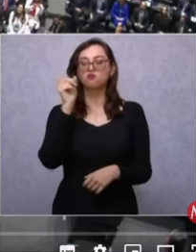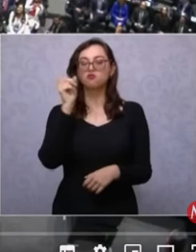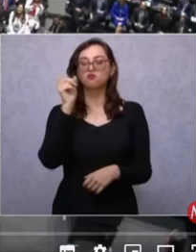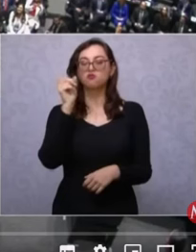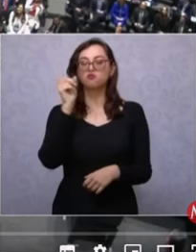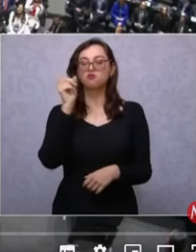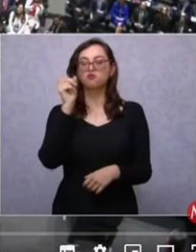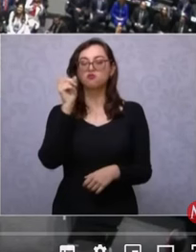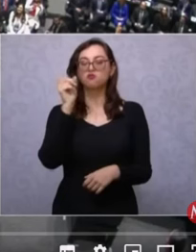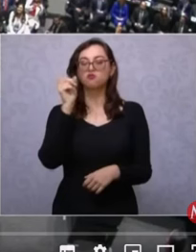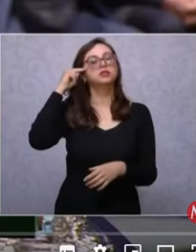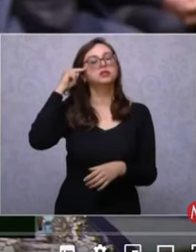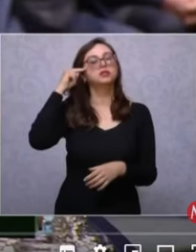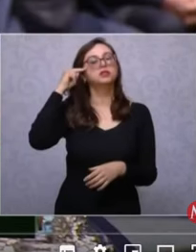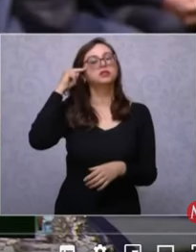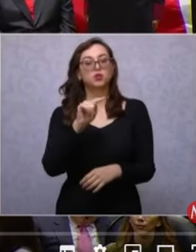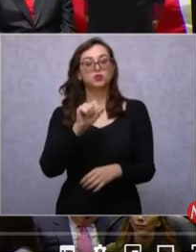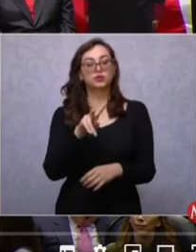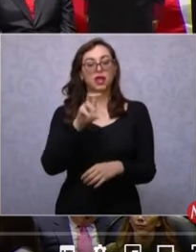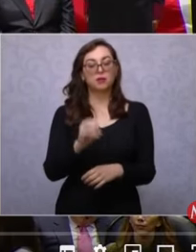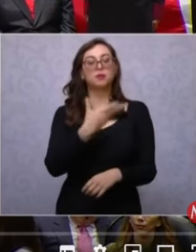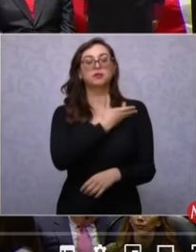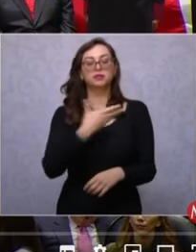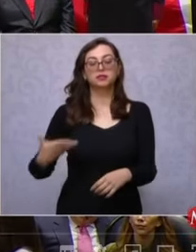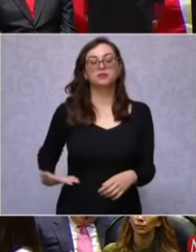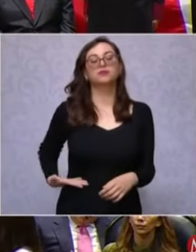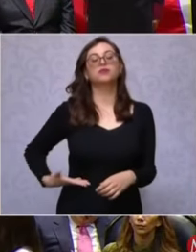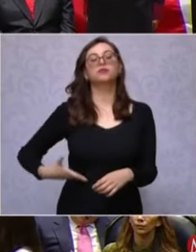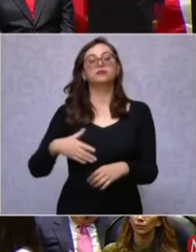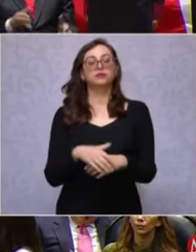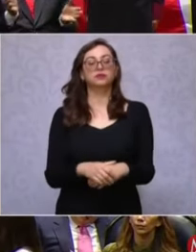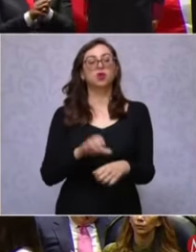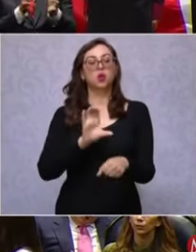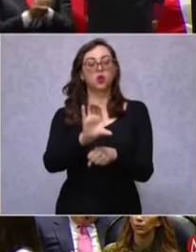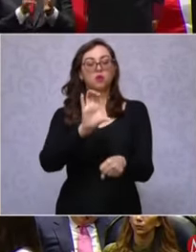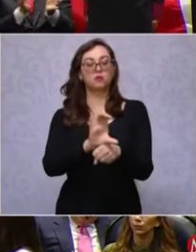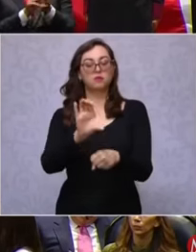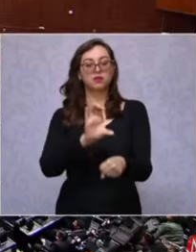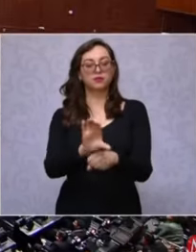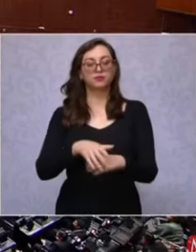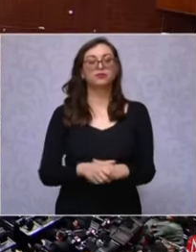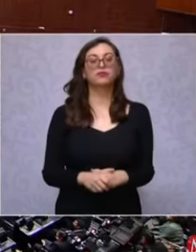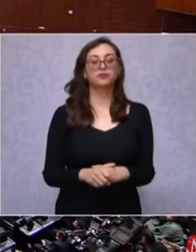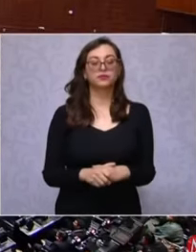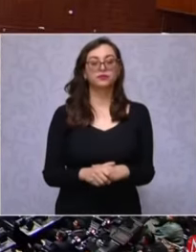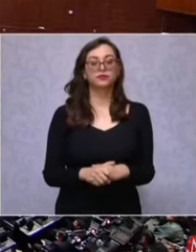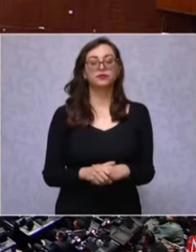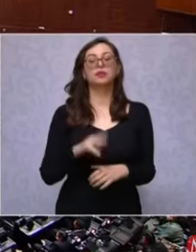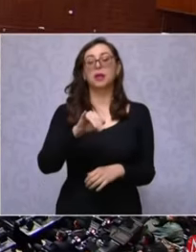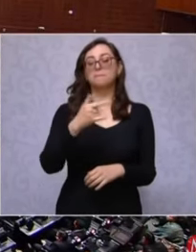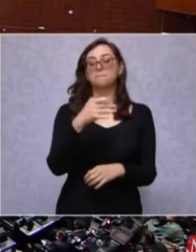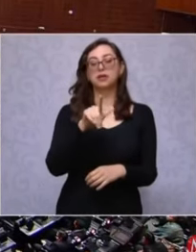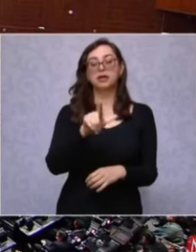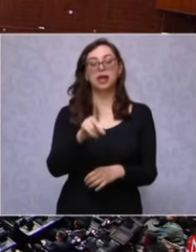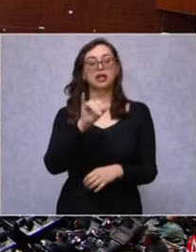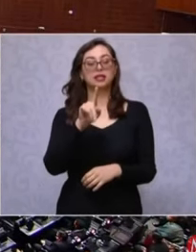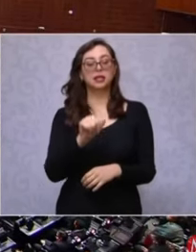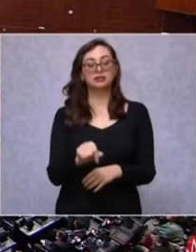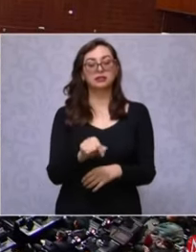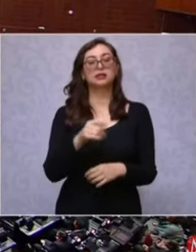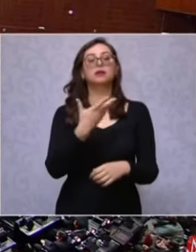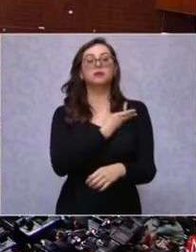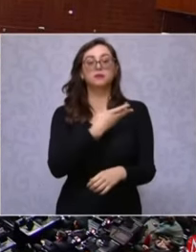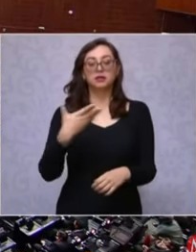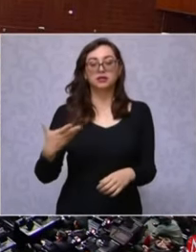hablando de esta manera, avanzamos un poquito. Presidente de la República de Colombia. Miguel Díaz-Canel, presidente